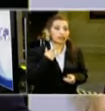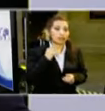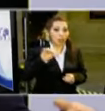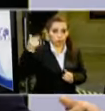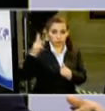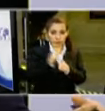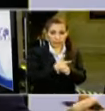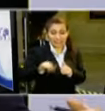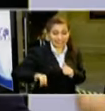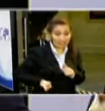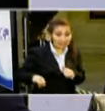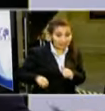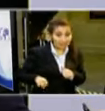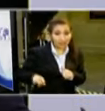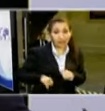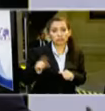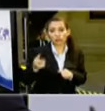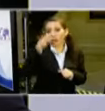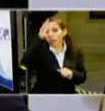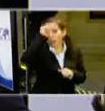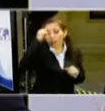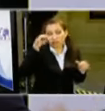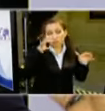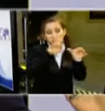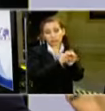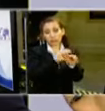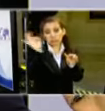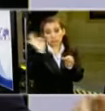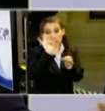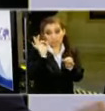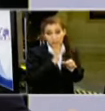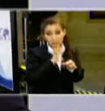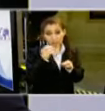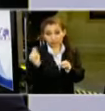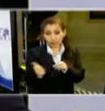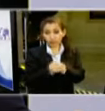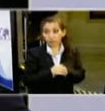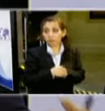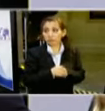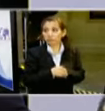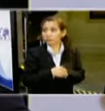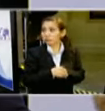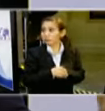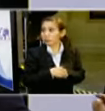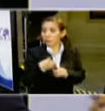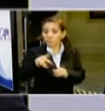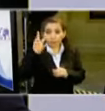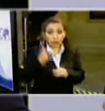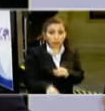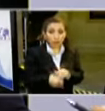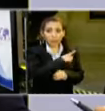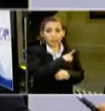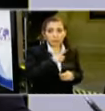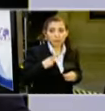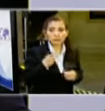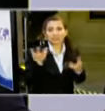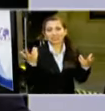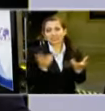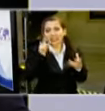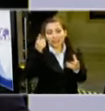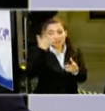son intereses, son coincidencias, y si hay además amistad, qué bueno. Pero realmente lo que tenemos que hacer